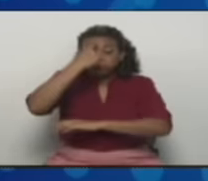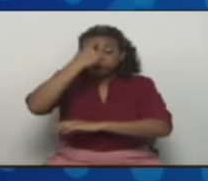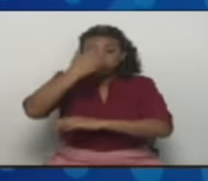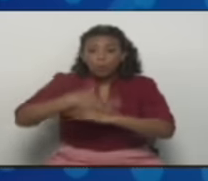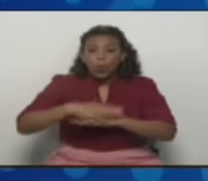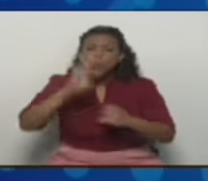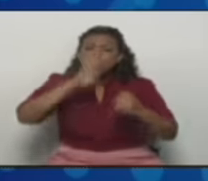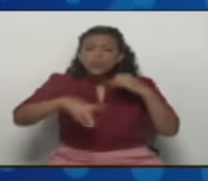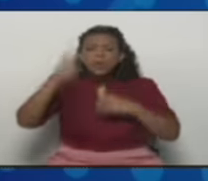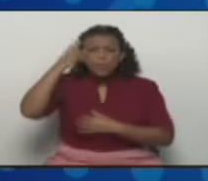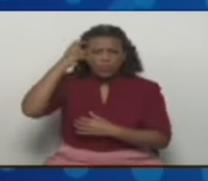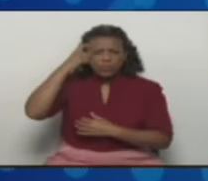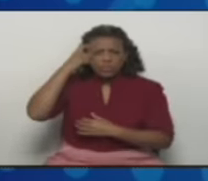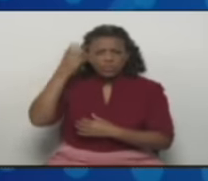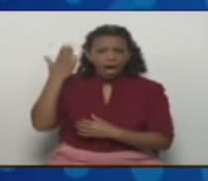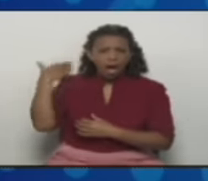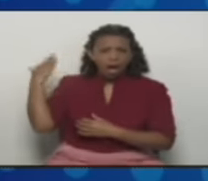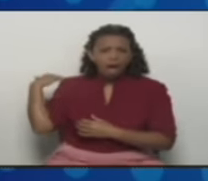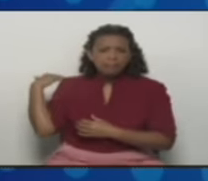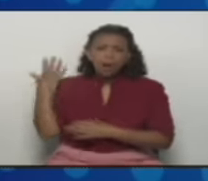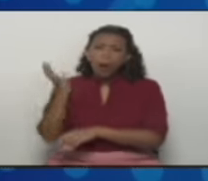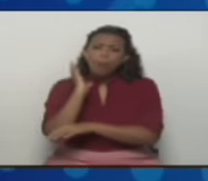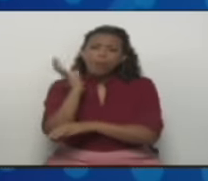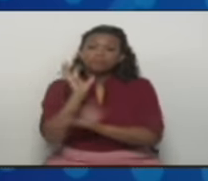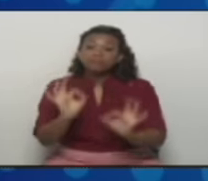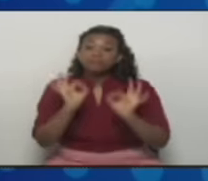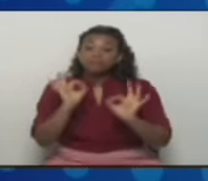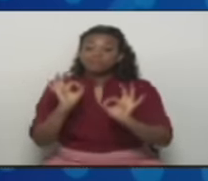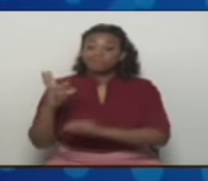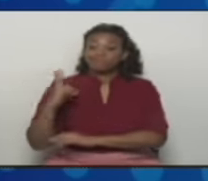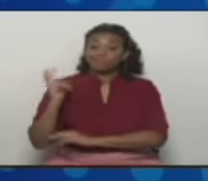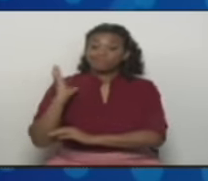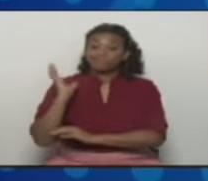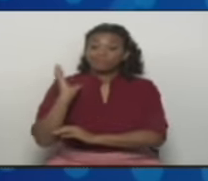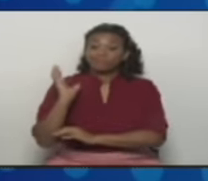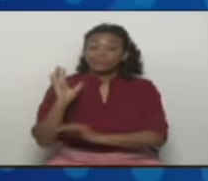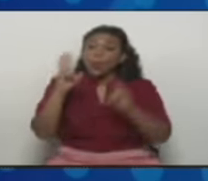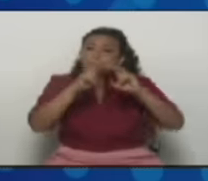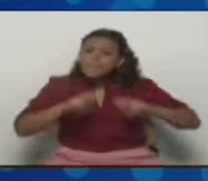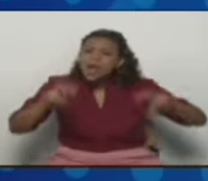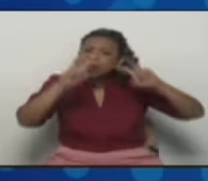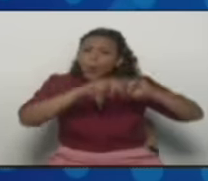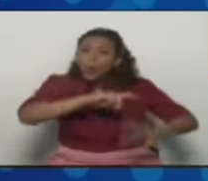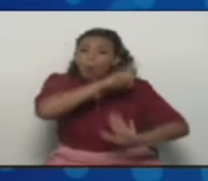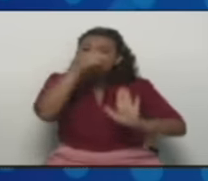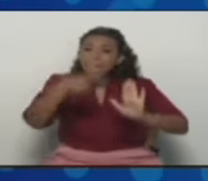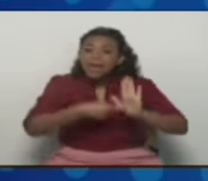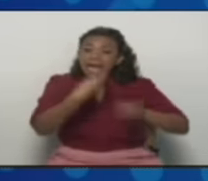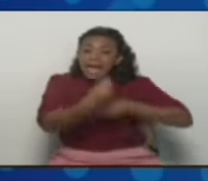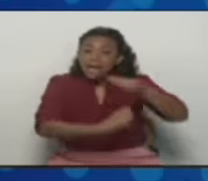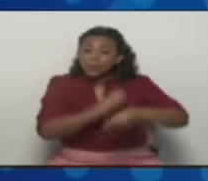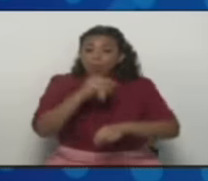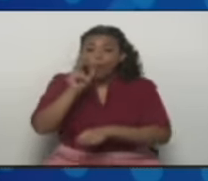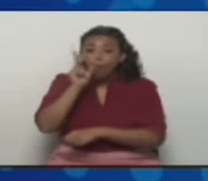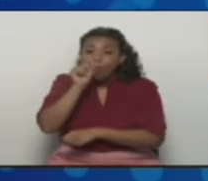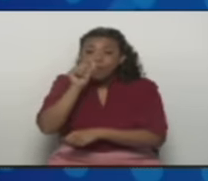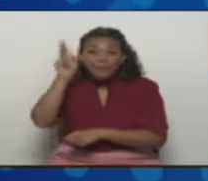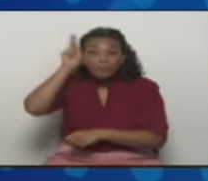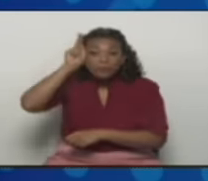días una conferencia magistral de una investigación completa que ha hecho el profesor Samuel